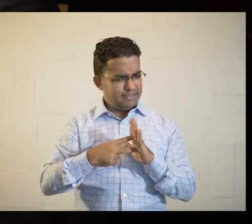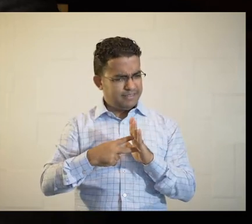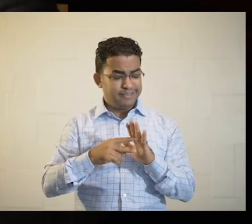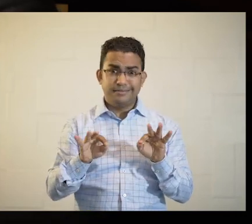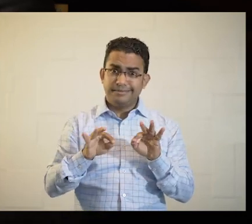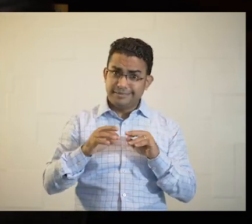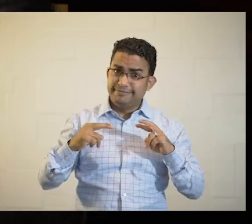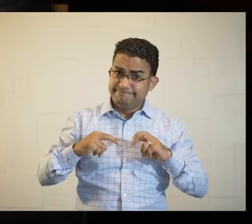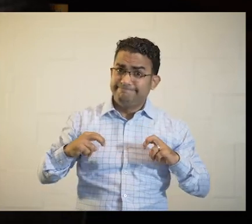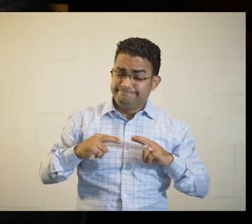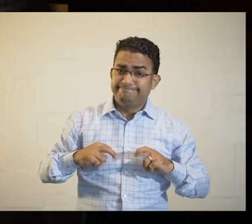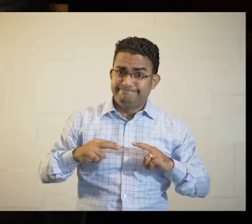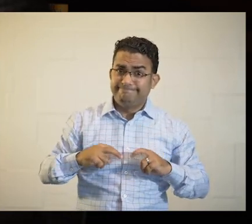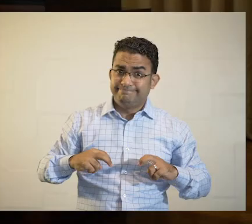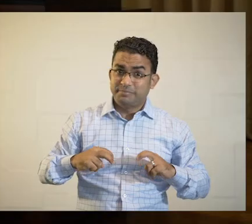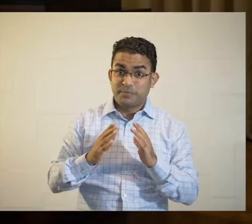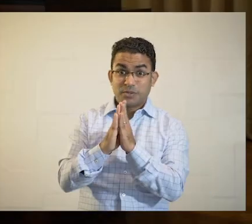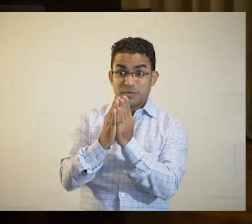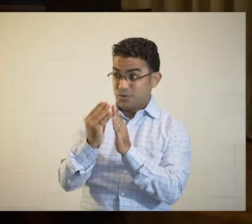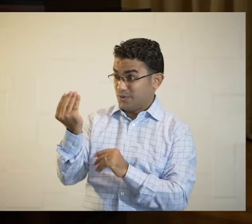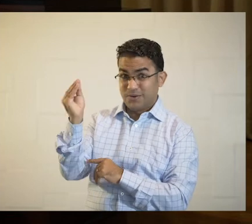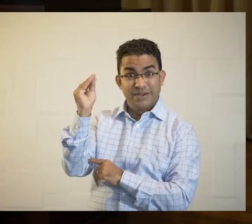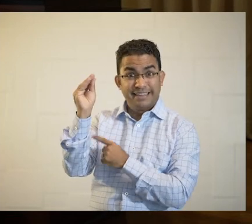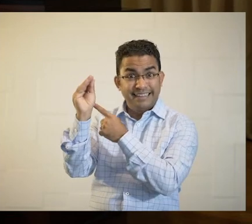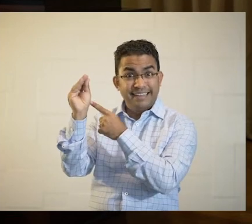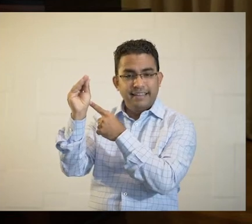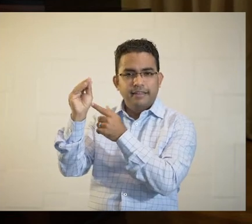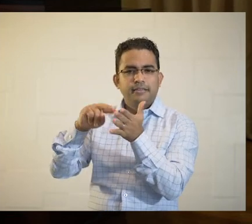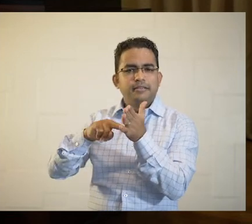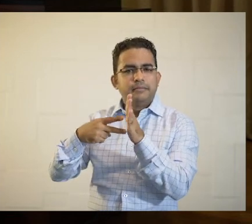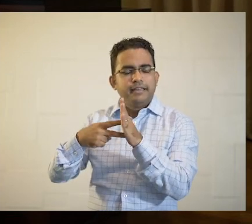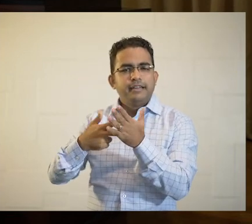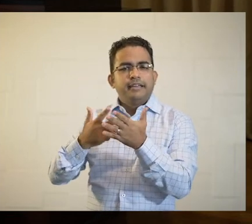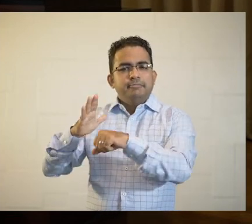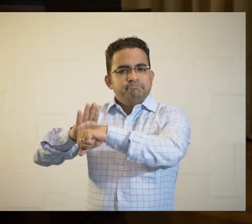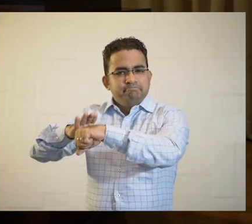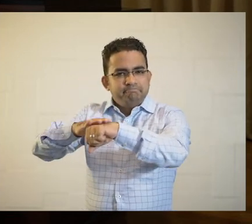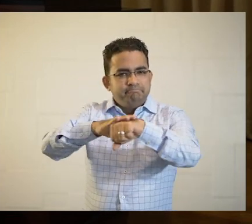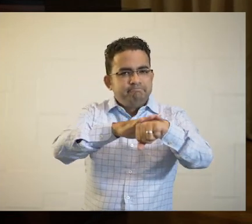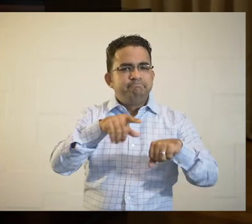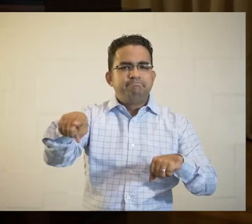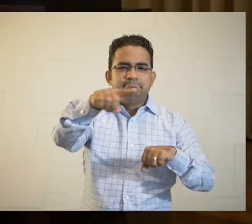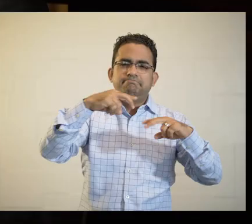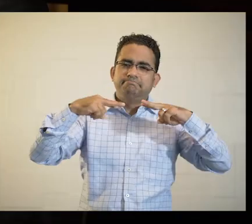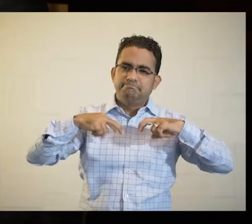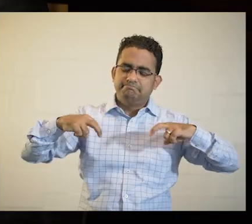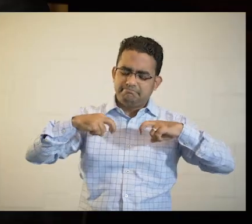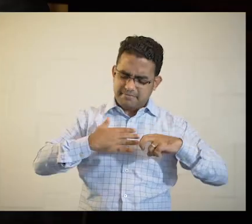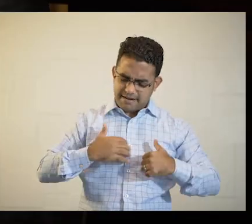Este libro es un canto al ser humano, al ser personal, que reconoce su dignidad en el ser.